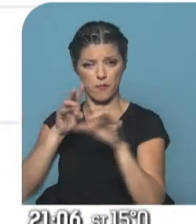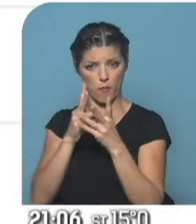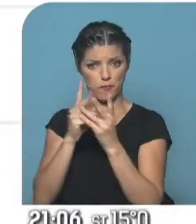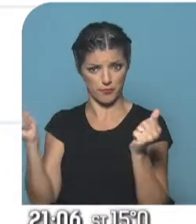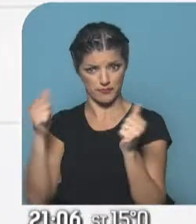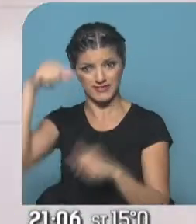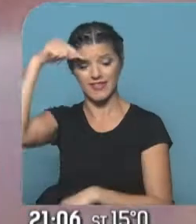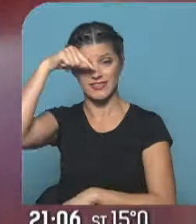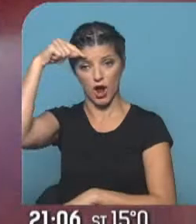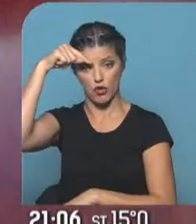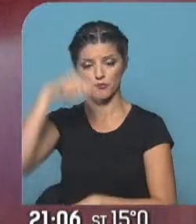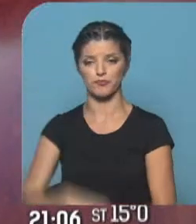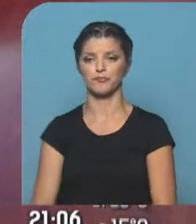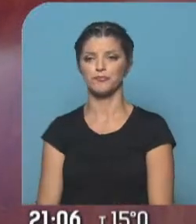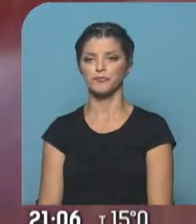Maldonado.